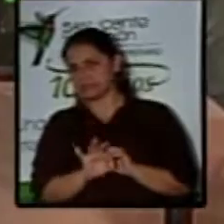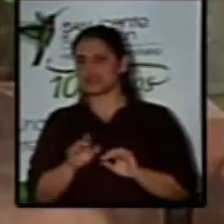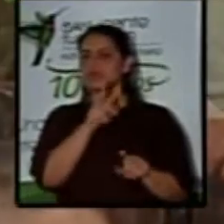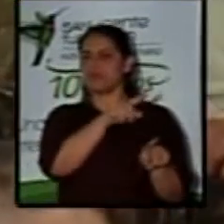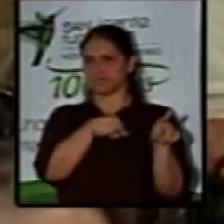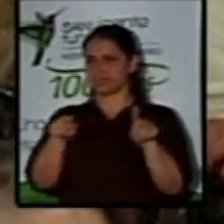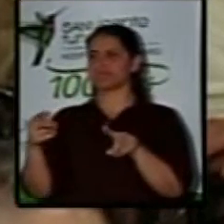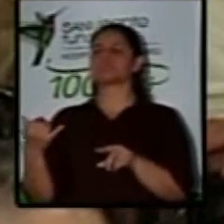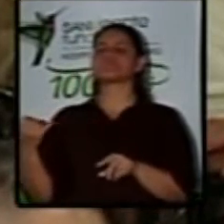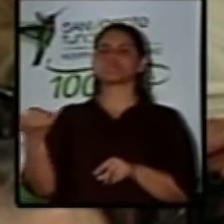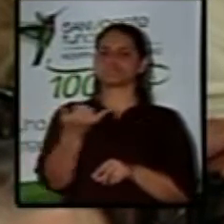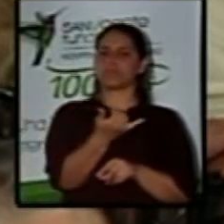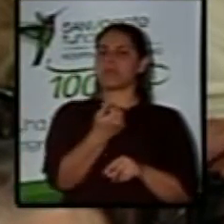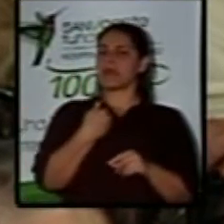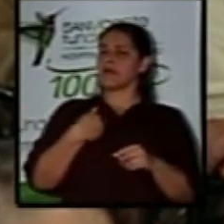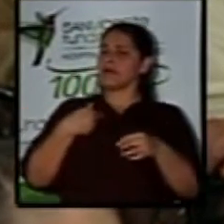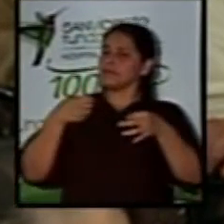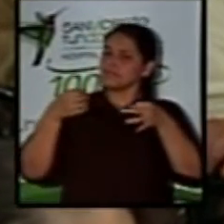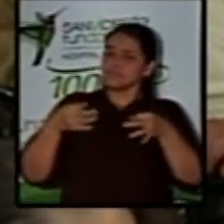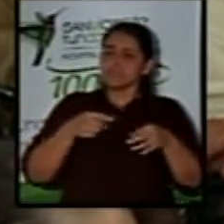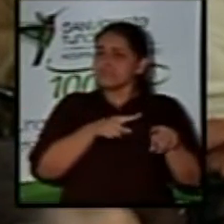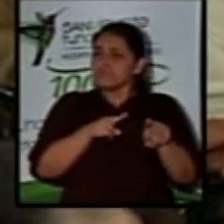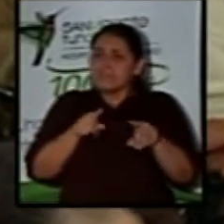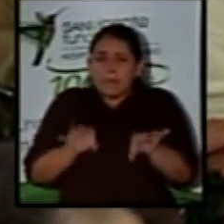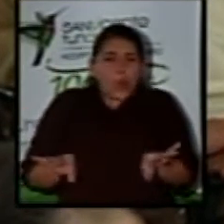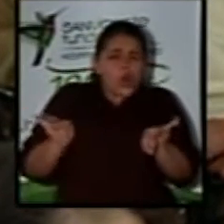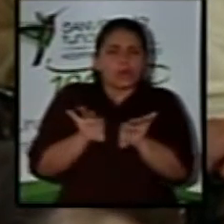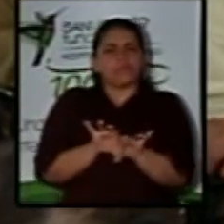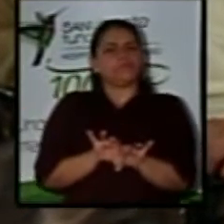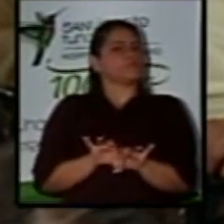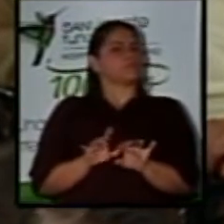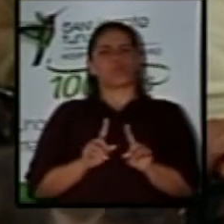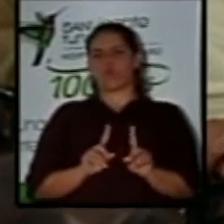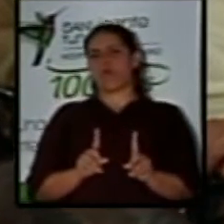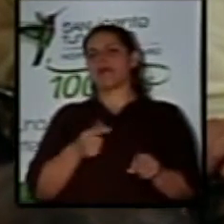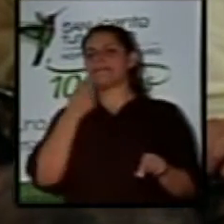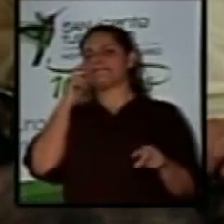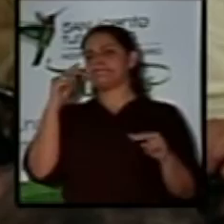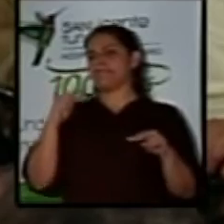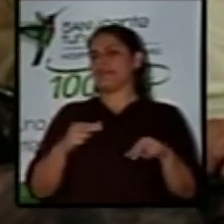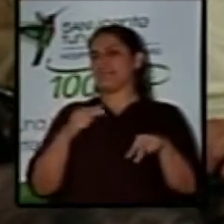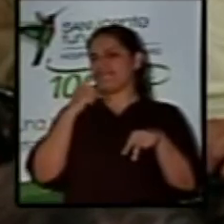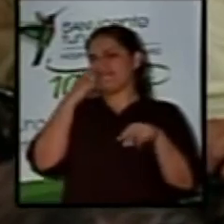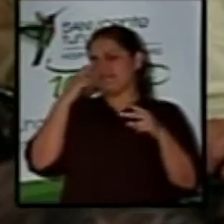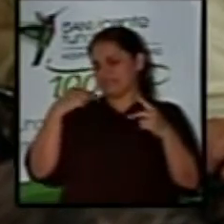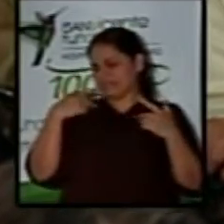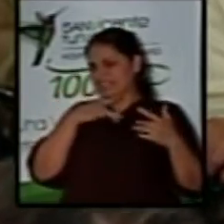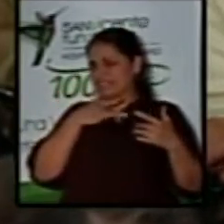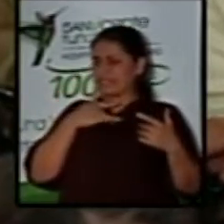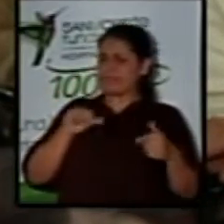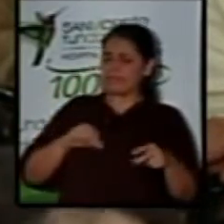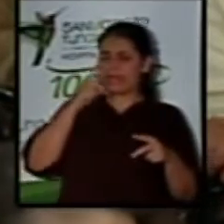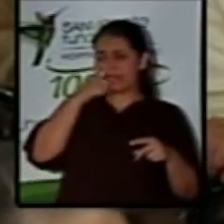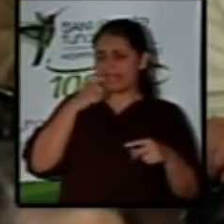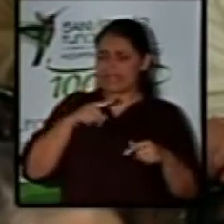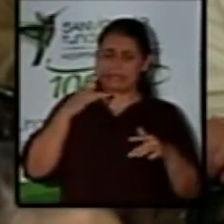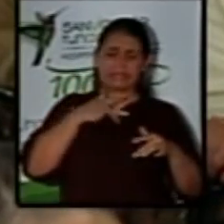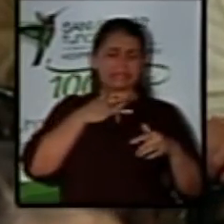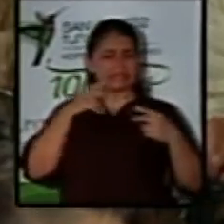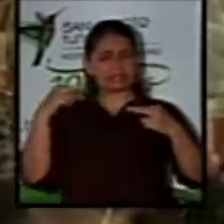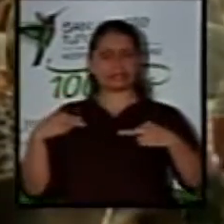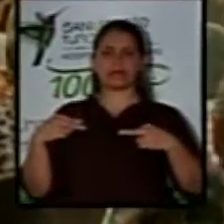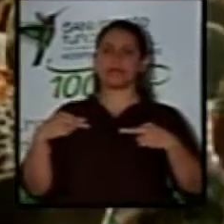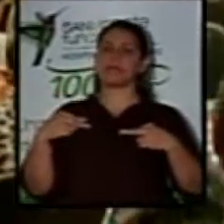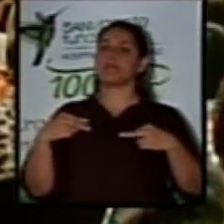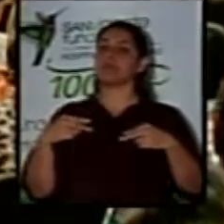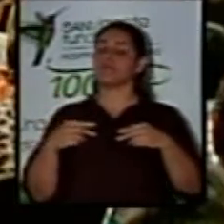epidemiológicos. Esto no reviste pues ninguna importancia más que el problema estético, no da ningún síntoma, pero puede